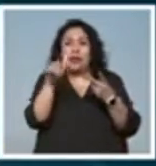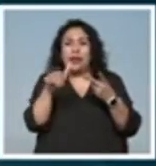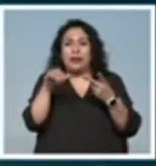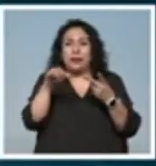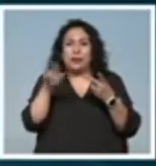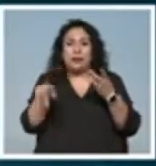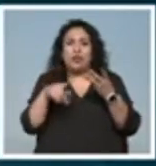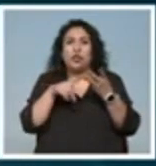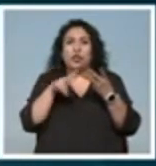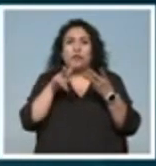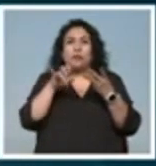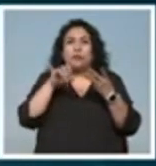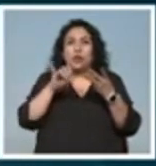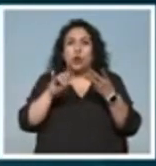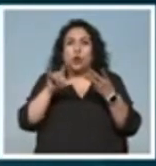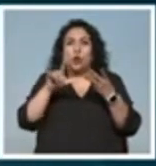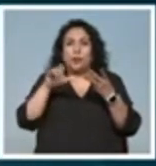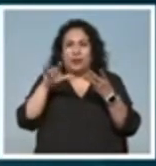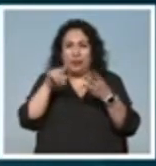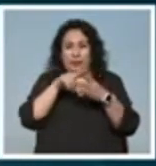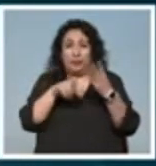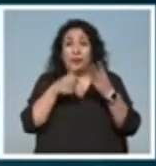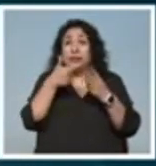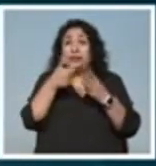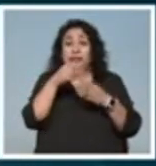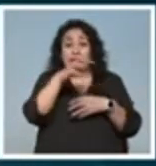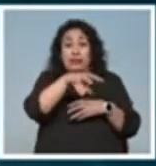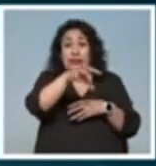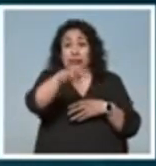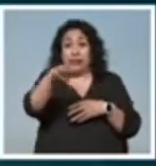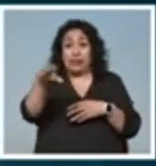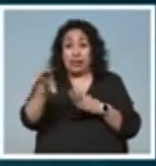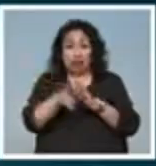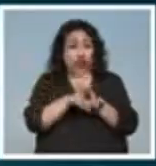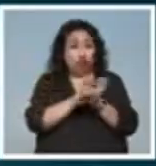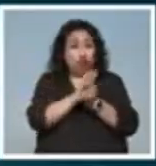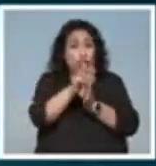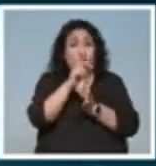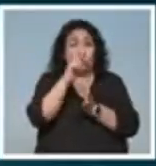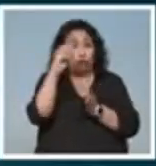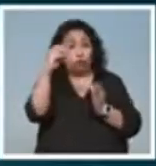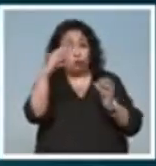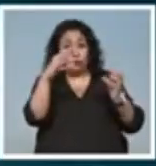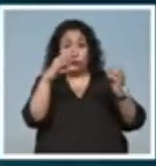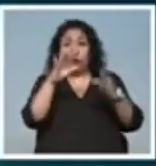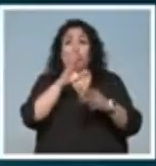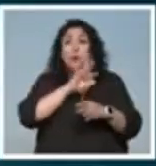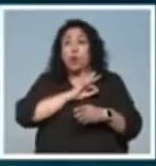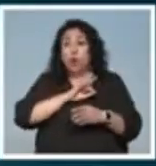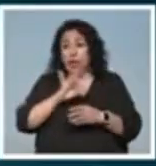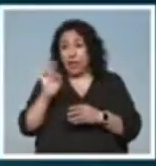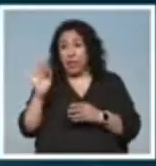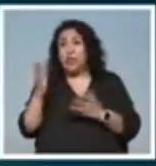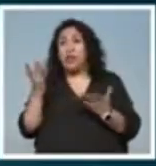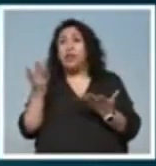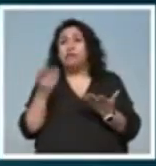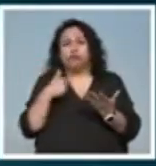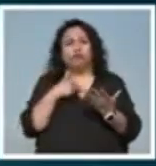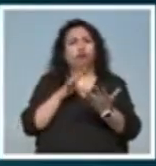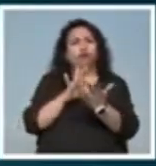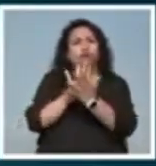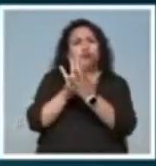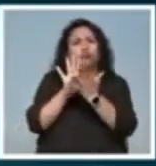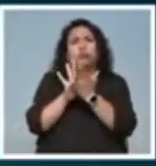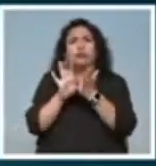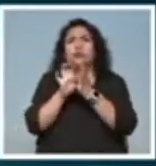la parte de audio. Tiene 6 instalaciones audiolumínicas en las que podrán en algunas interactuar,